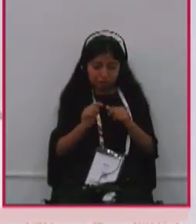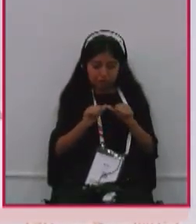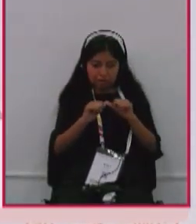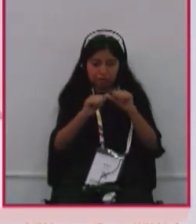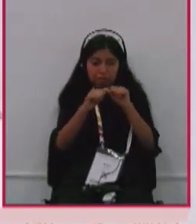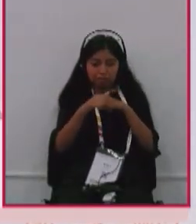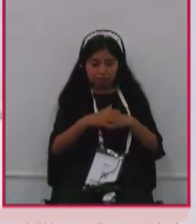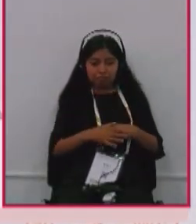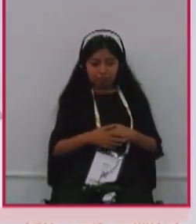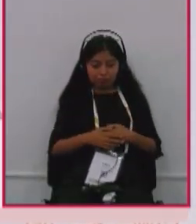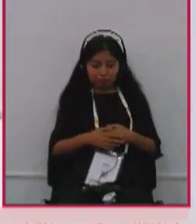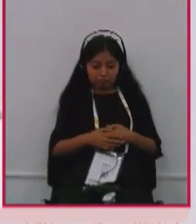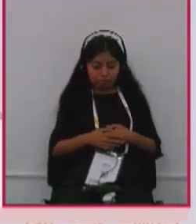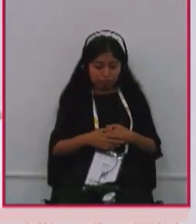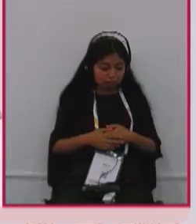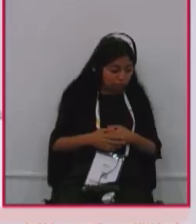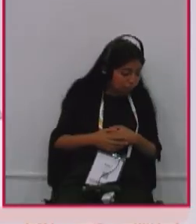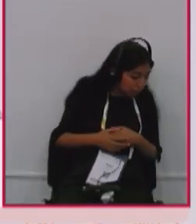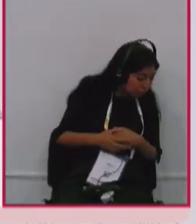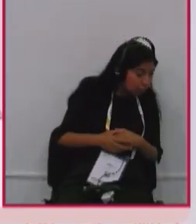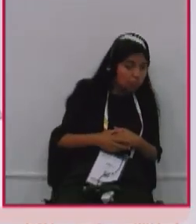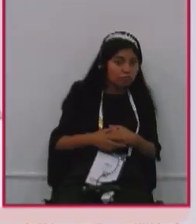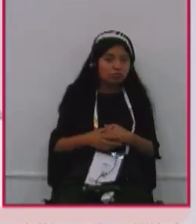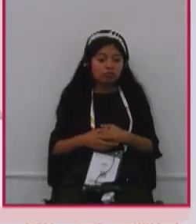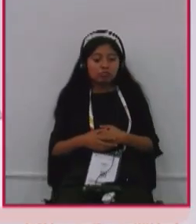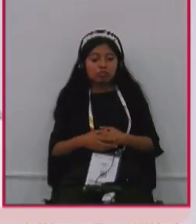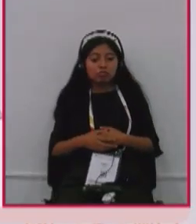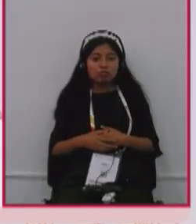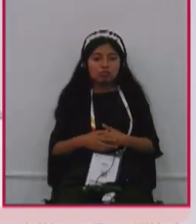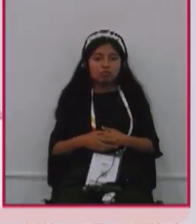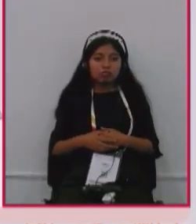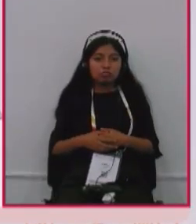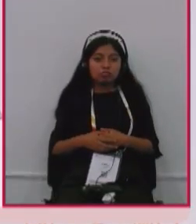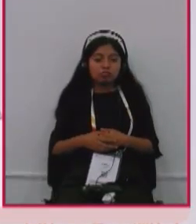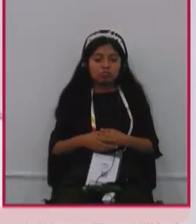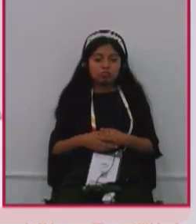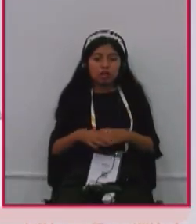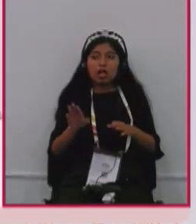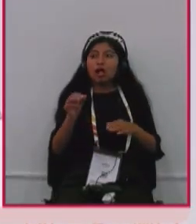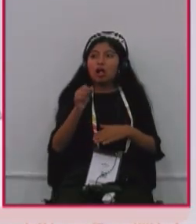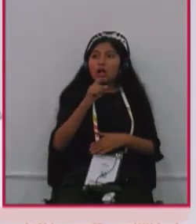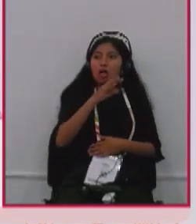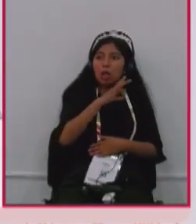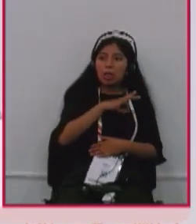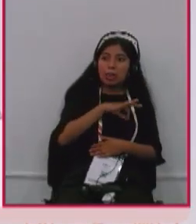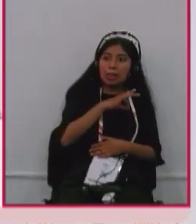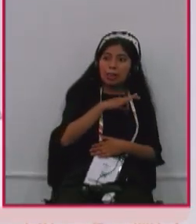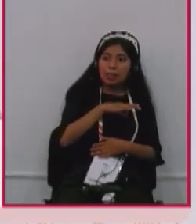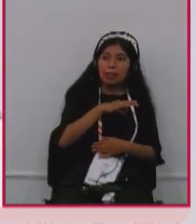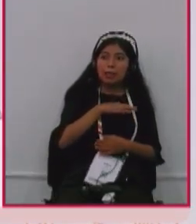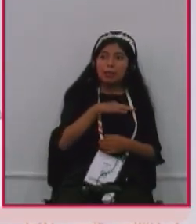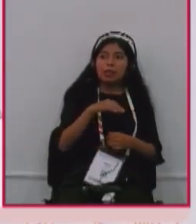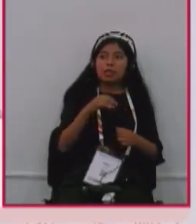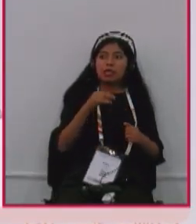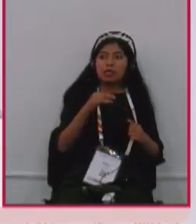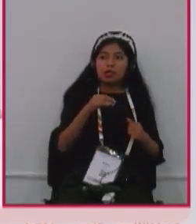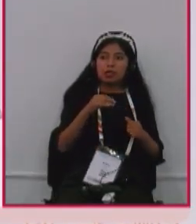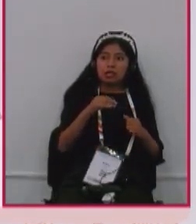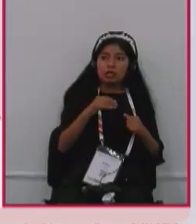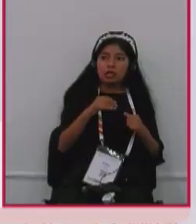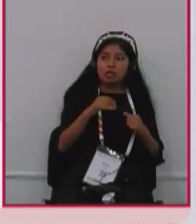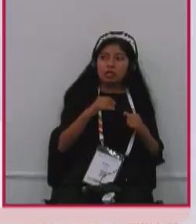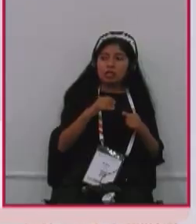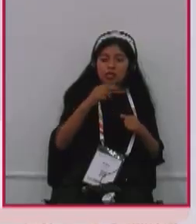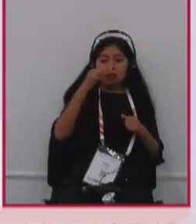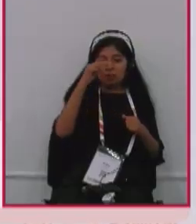barrer, ¿no? Bueno, la gran ventaja de ustedes es que son rank of mine y bueno, hemos tenido finos en